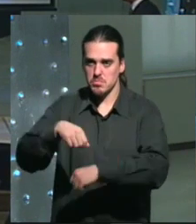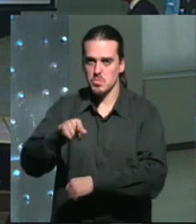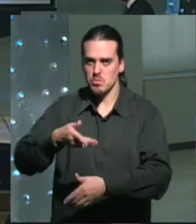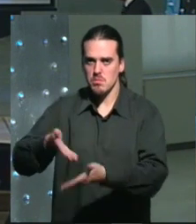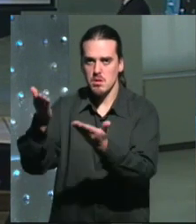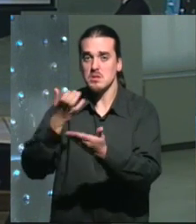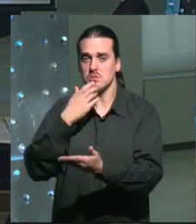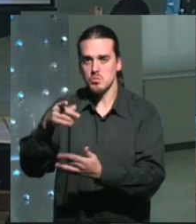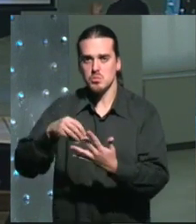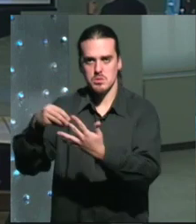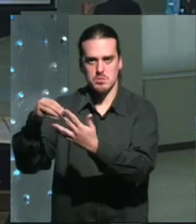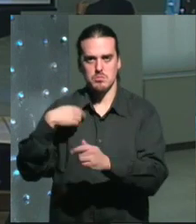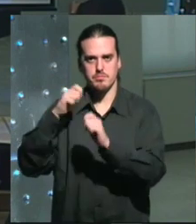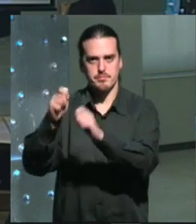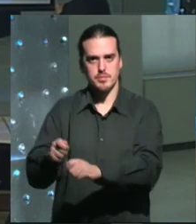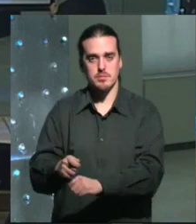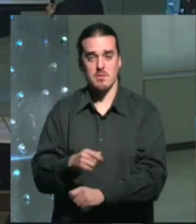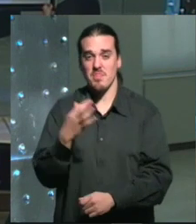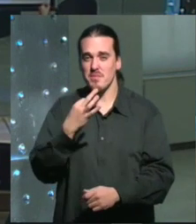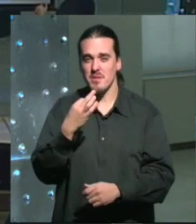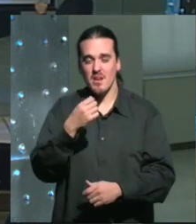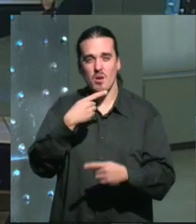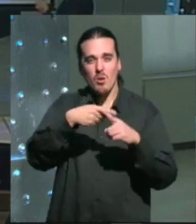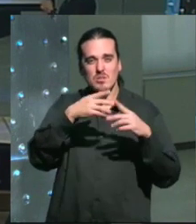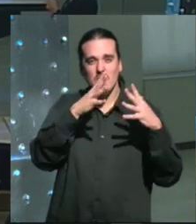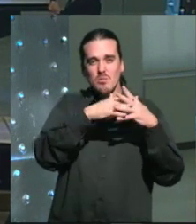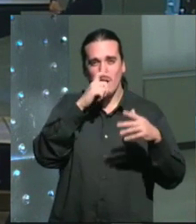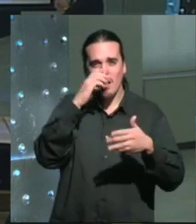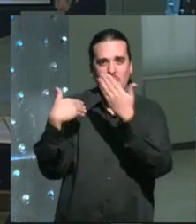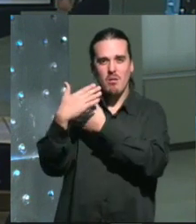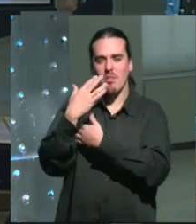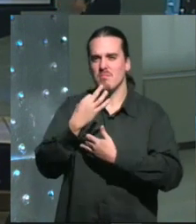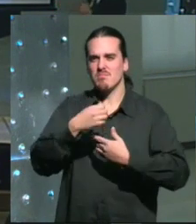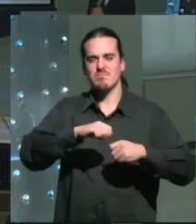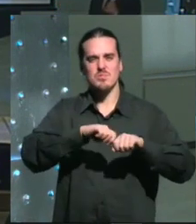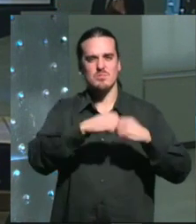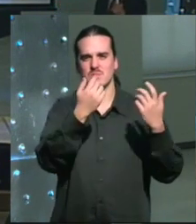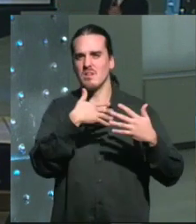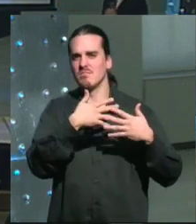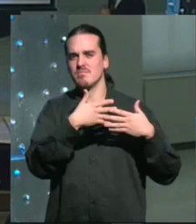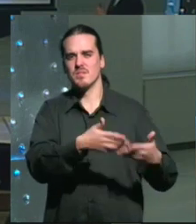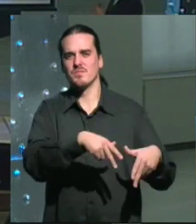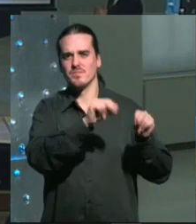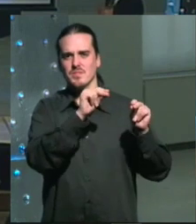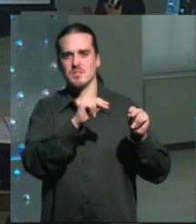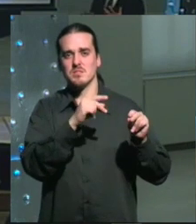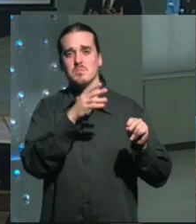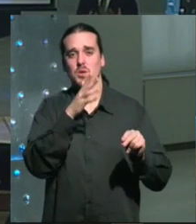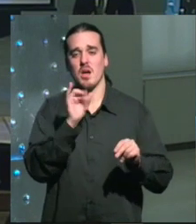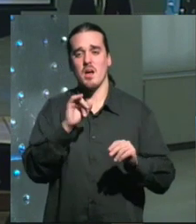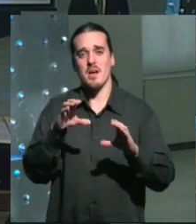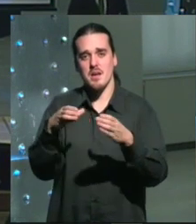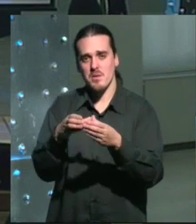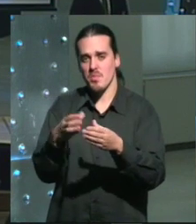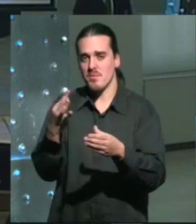tradición. Estos equipos que se formaban, primero, responsables por un área específica en equipo y personal. Fomentábamos el